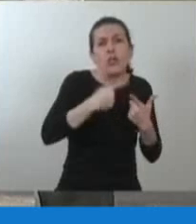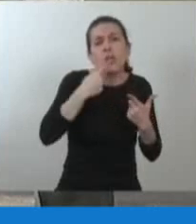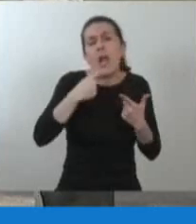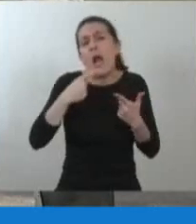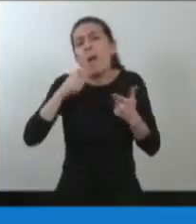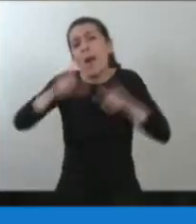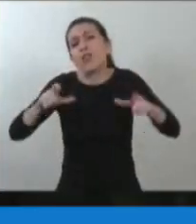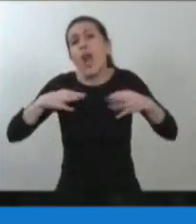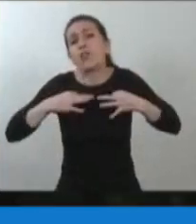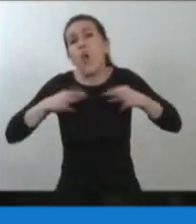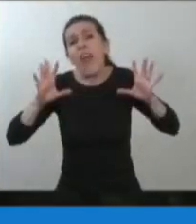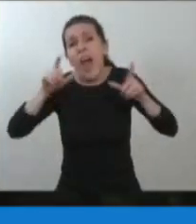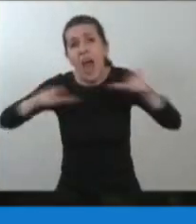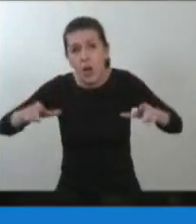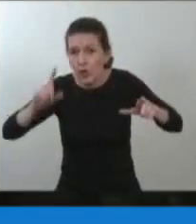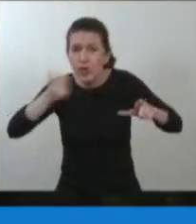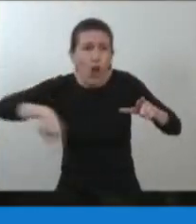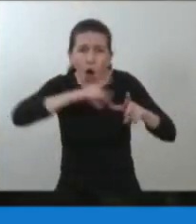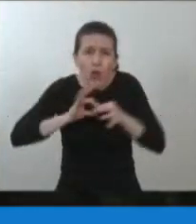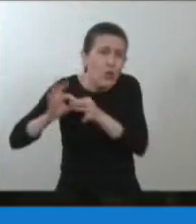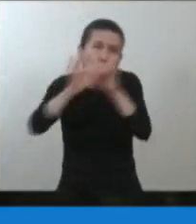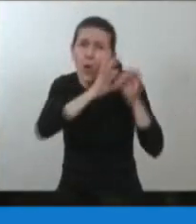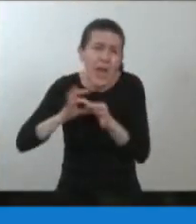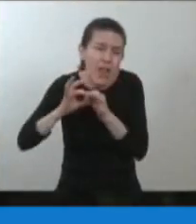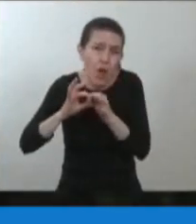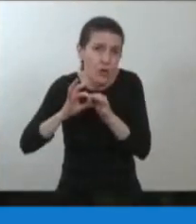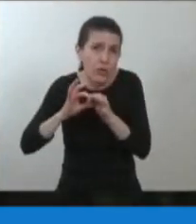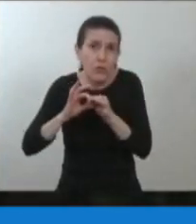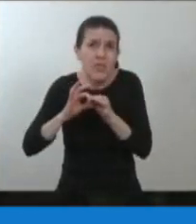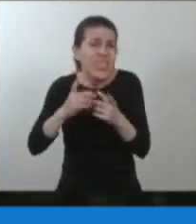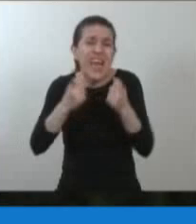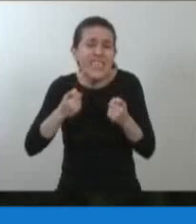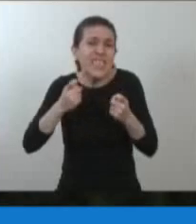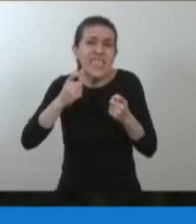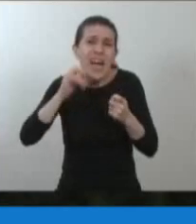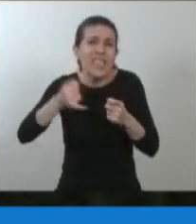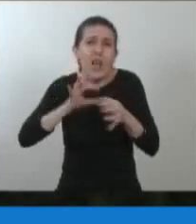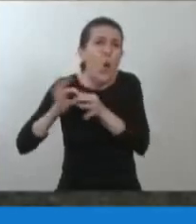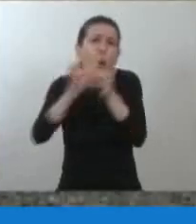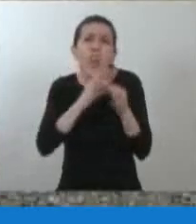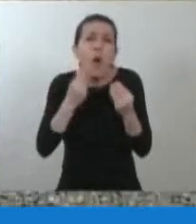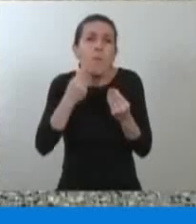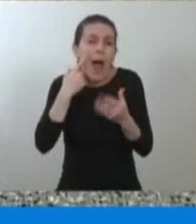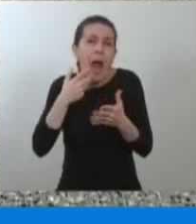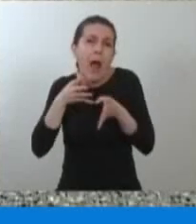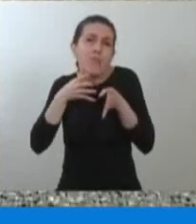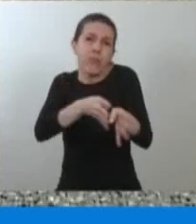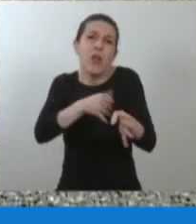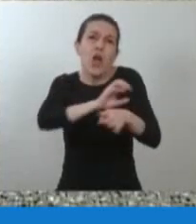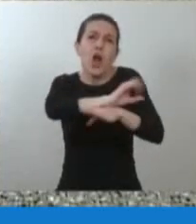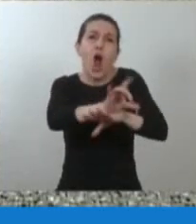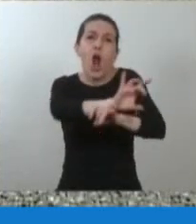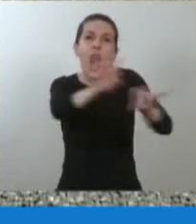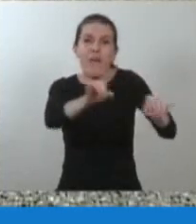que las necesitamos más unidos que nunca los necesito unidos para enfrentar la pandemia pero